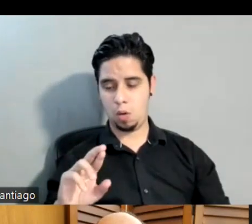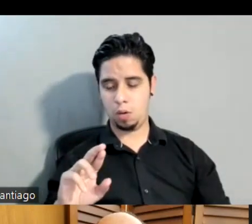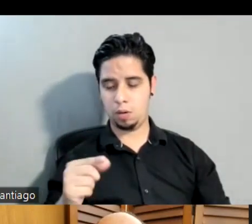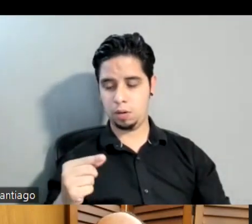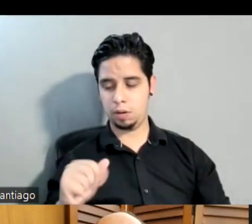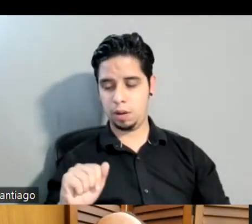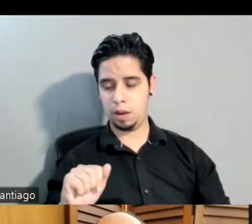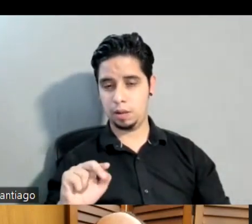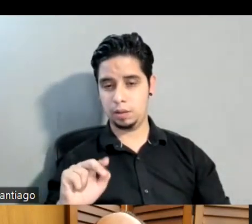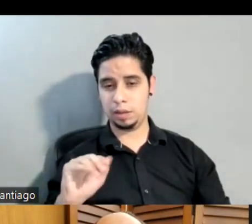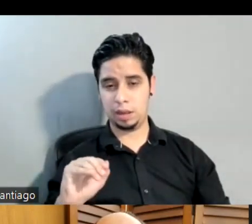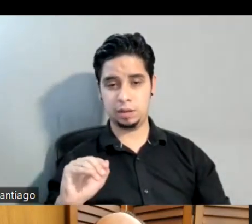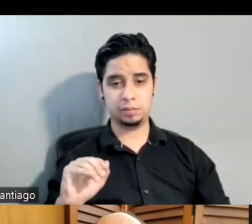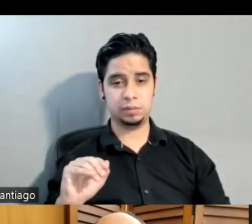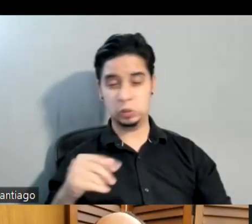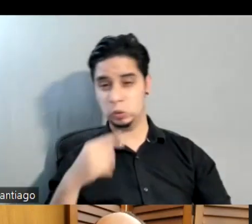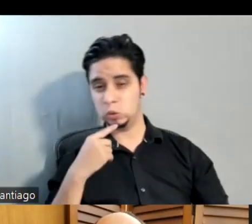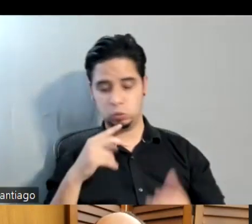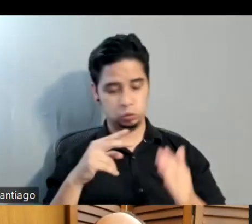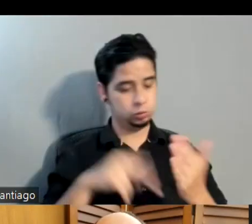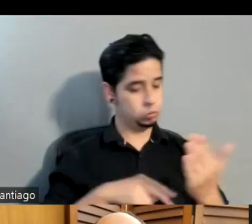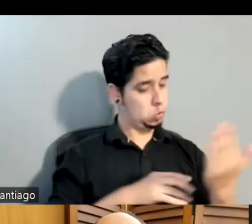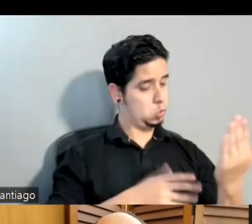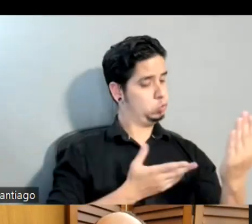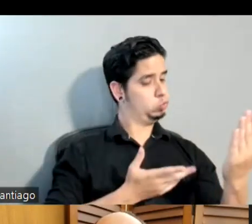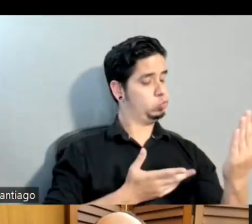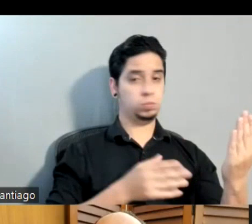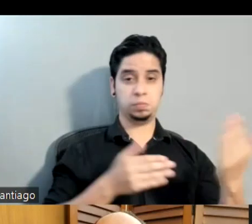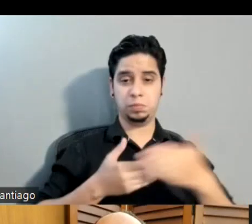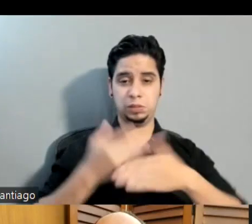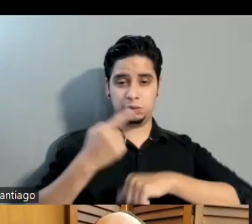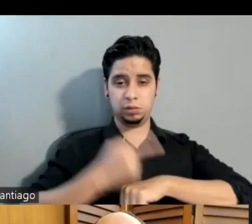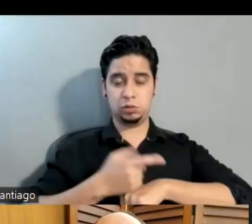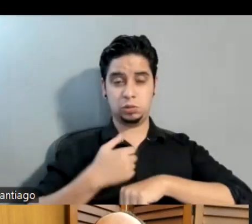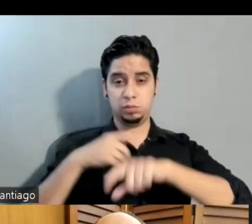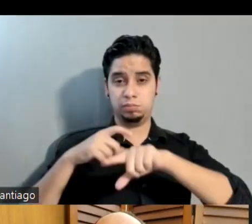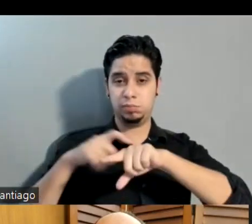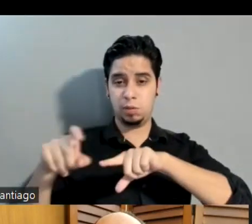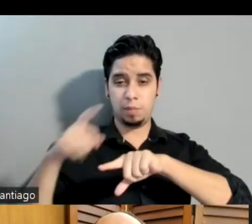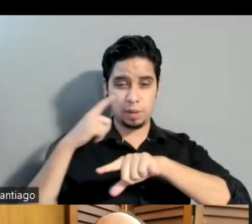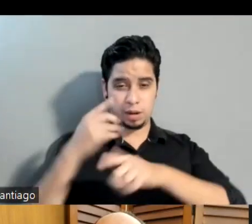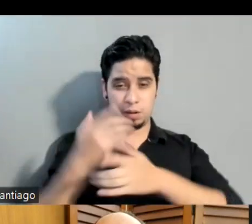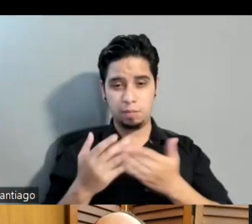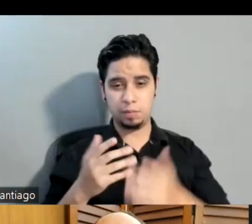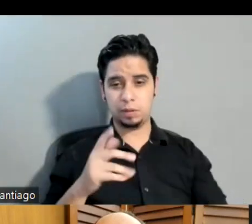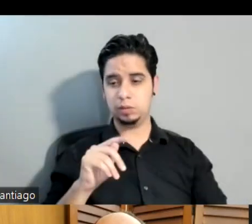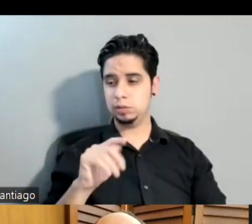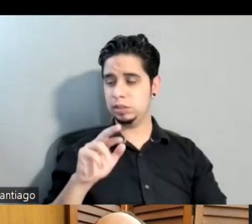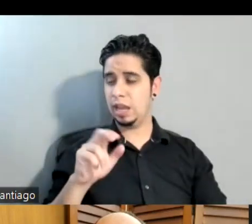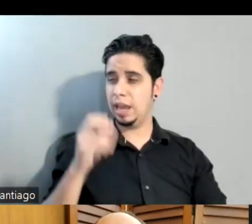no sé qué. Ah, pues quedamos tal cosa. Al otro día yo la tengo que llamar a algo. Mira, Tere, tal